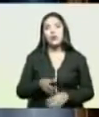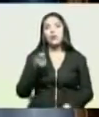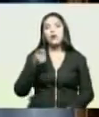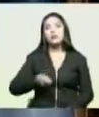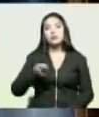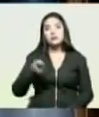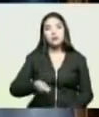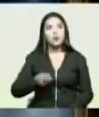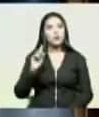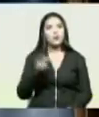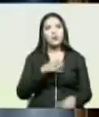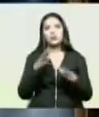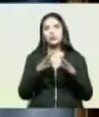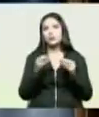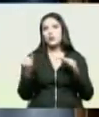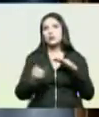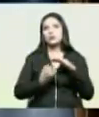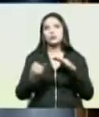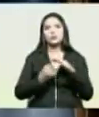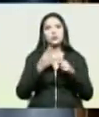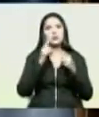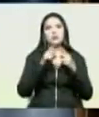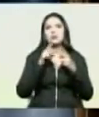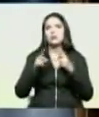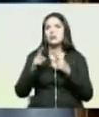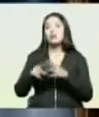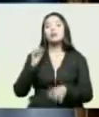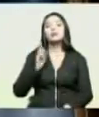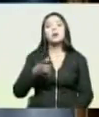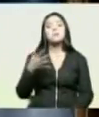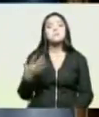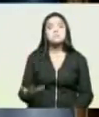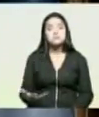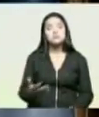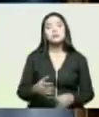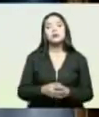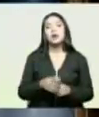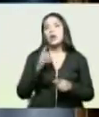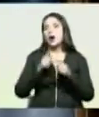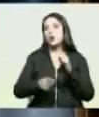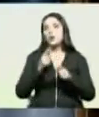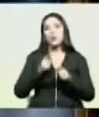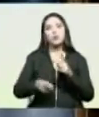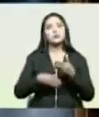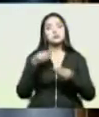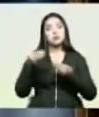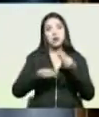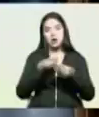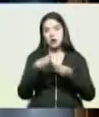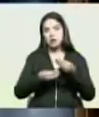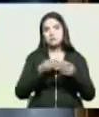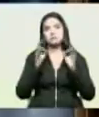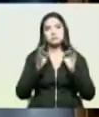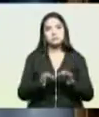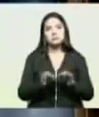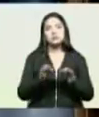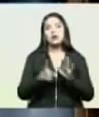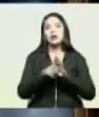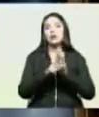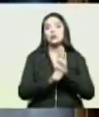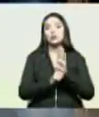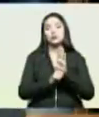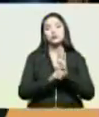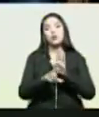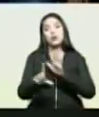y con todos los órganos correspondientes que tengan que ver para que las cosas se hagan en el marco de la Constitución y la